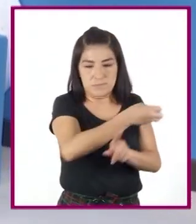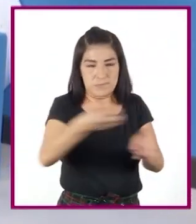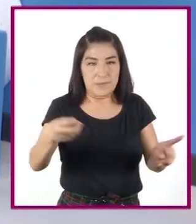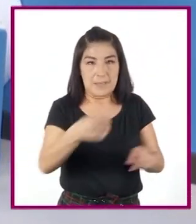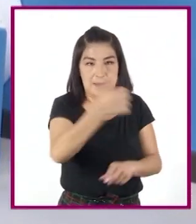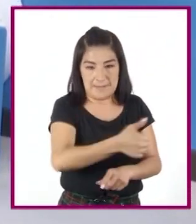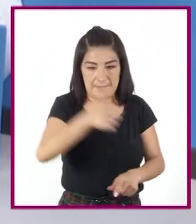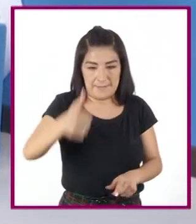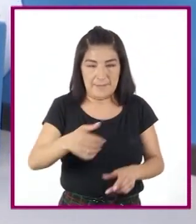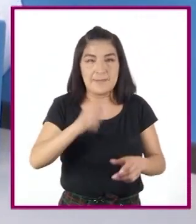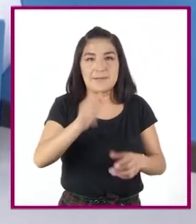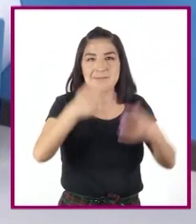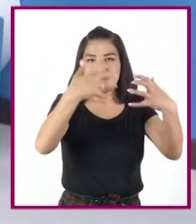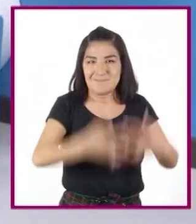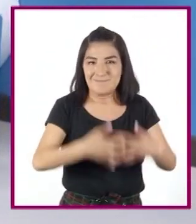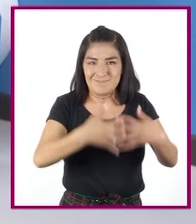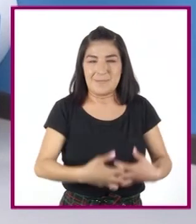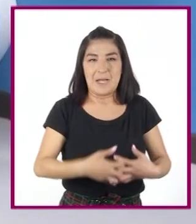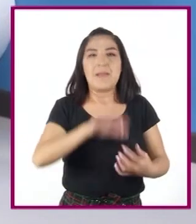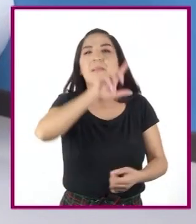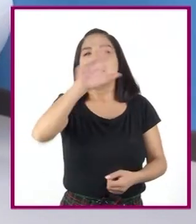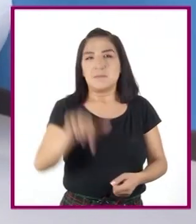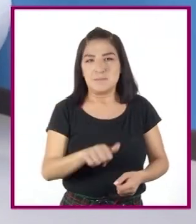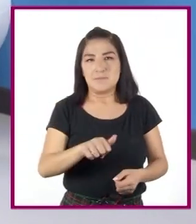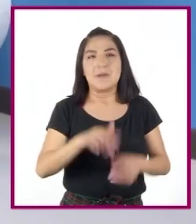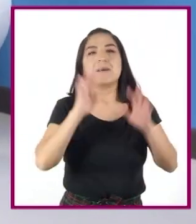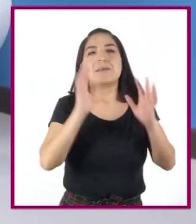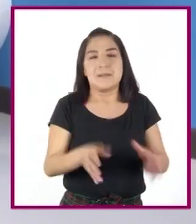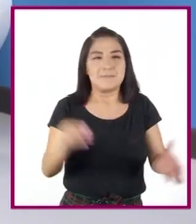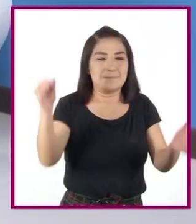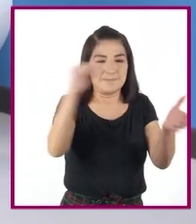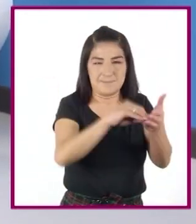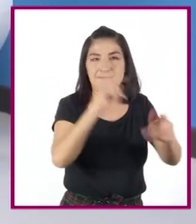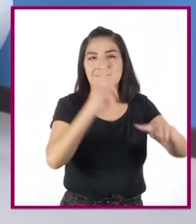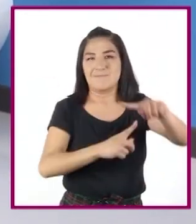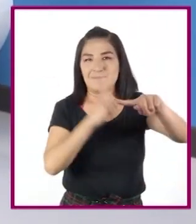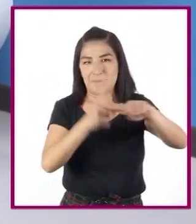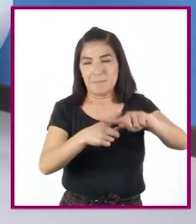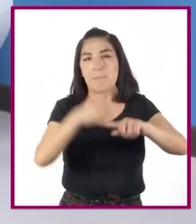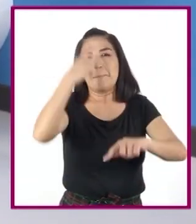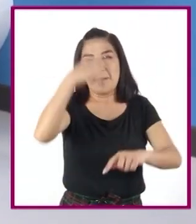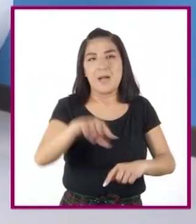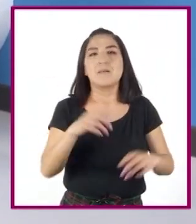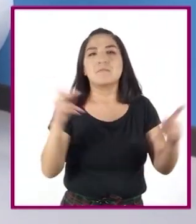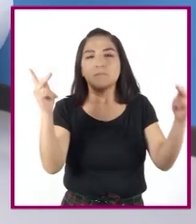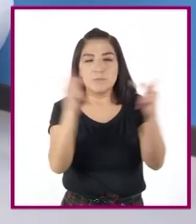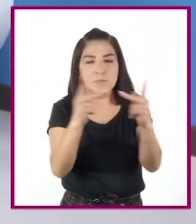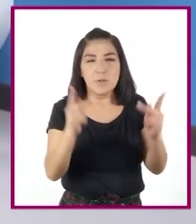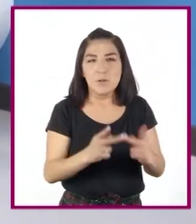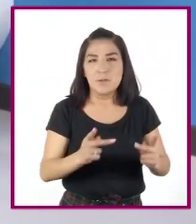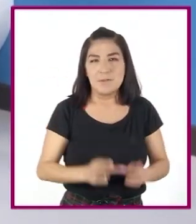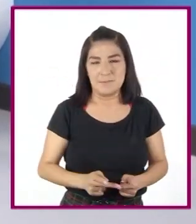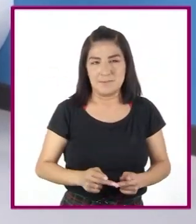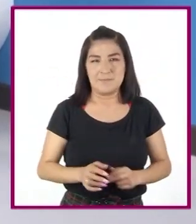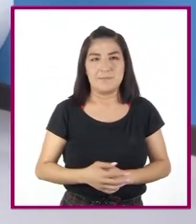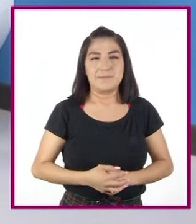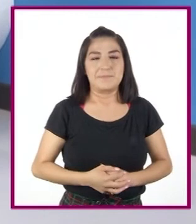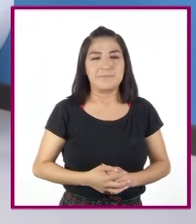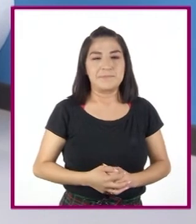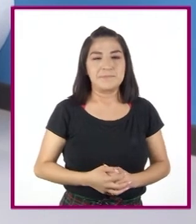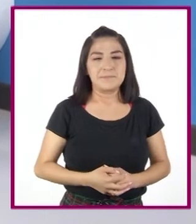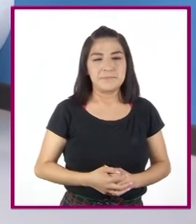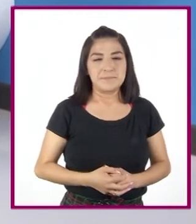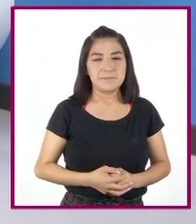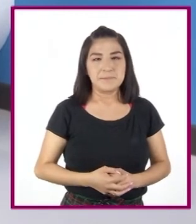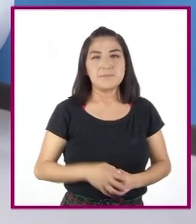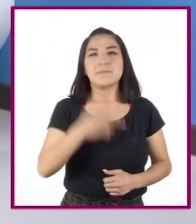ambas máquinas y posteriormente realizar una gráfica para poder comparar su desempeño y que